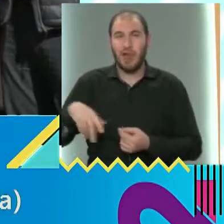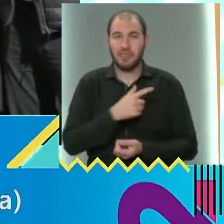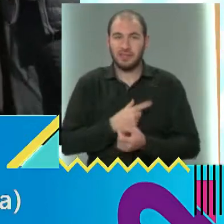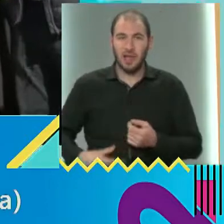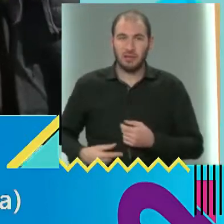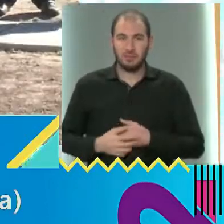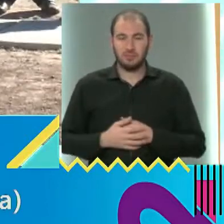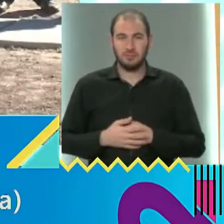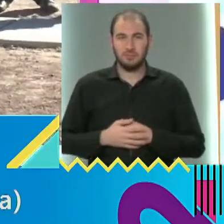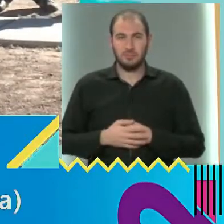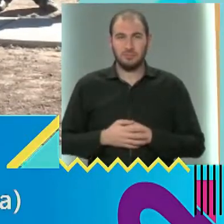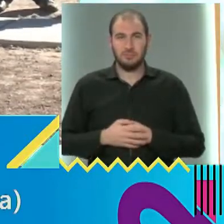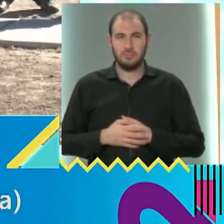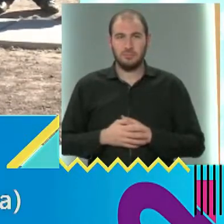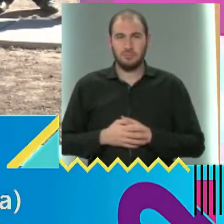Estado,